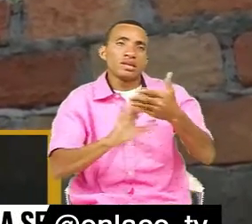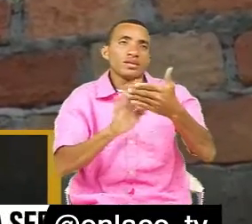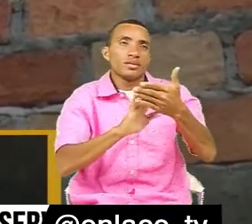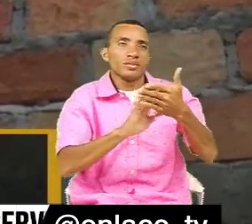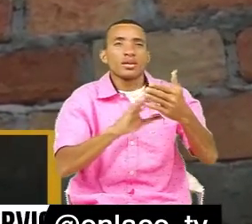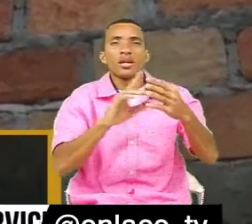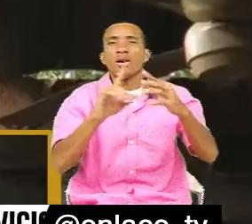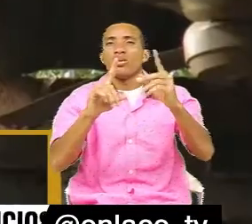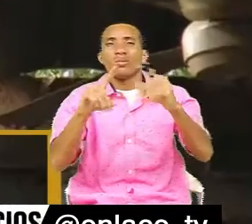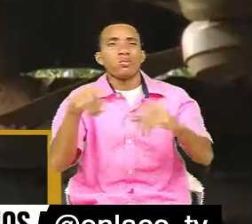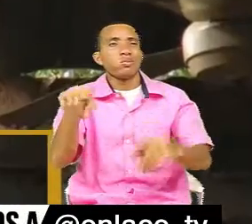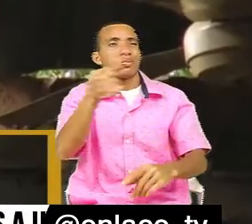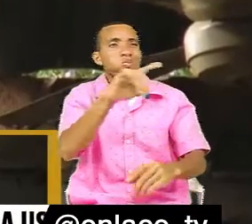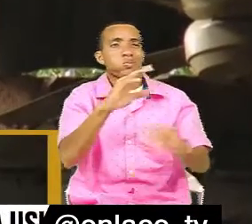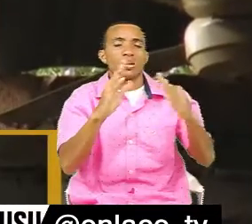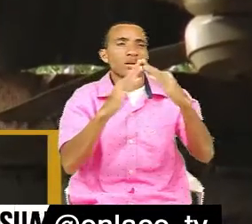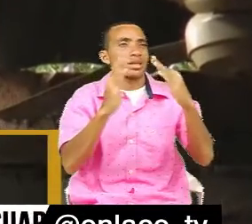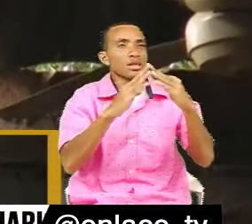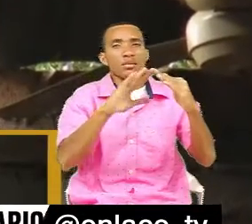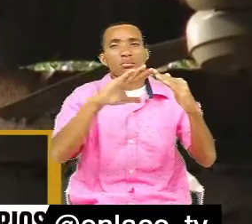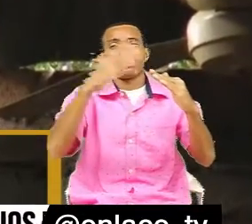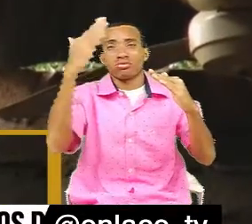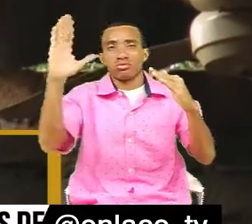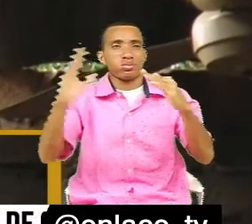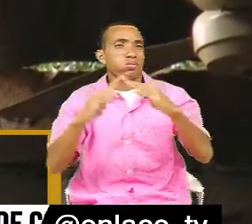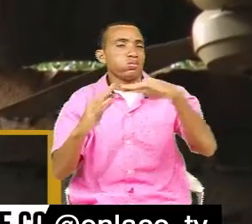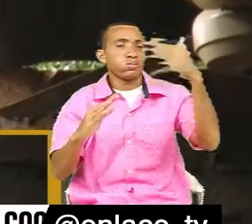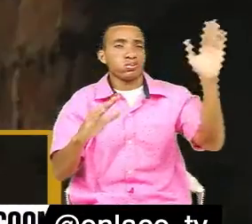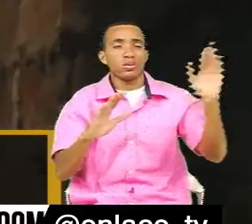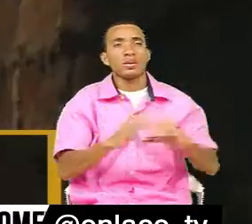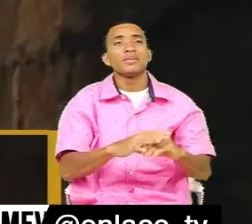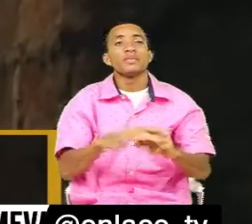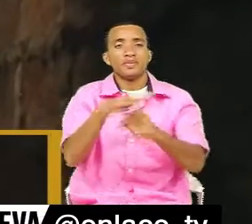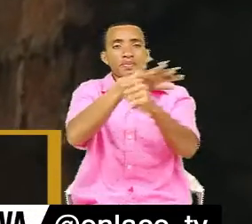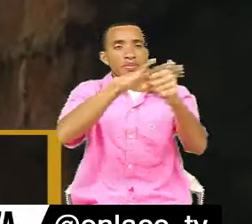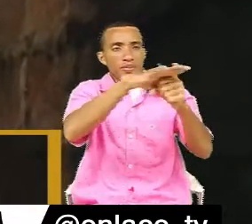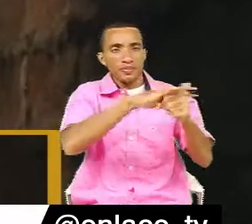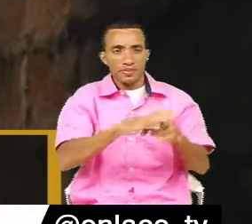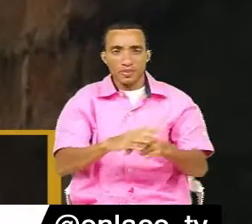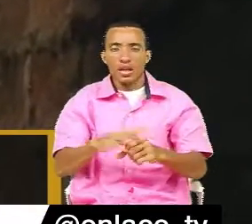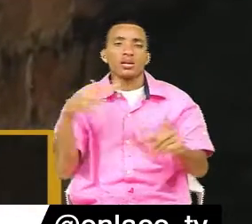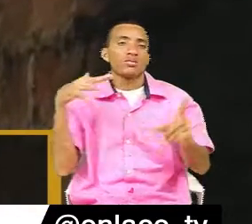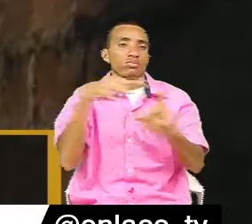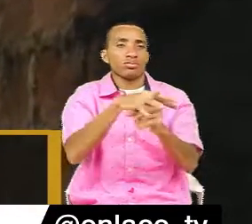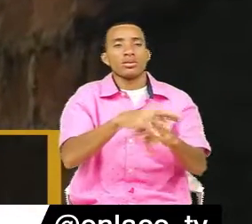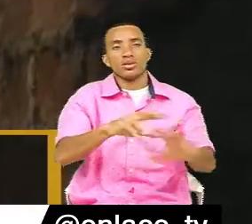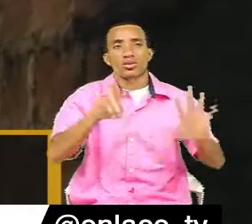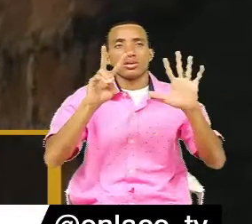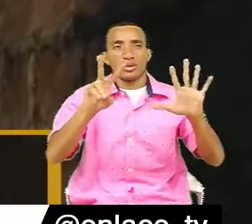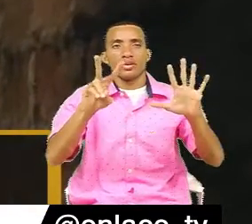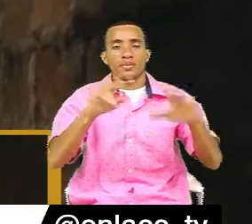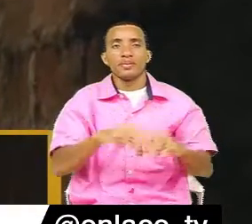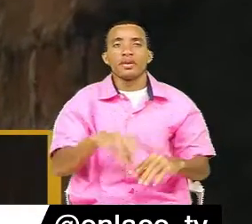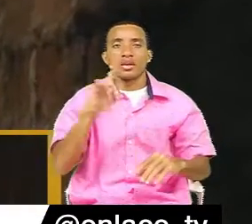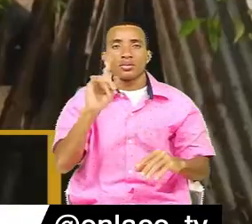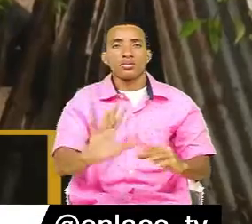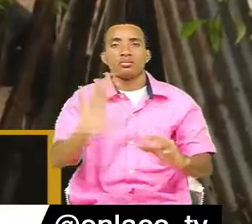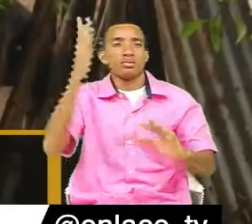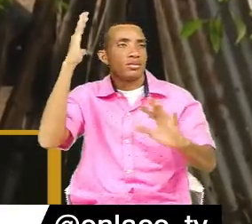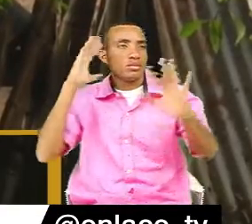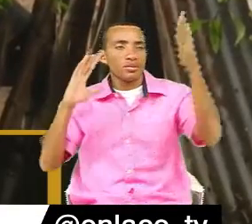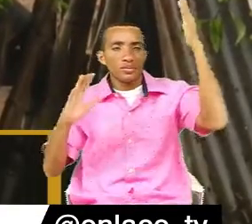desentechadas. Tenemos 7 barrios afectados y estamos revisando también afectaciones en nuestras zonas rurales. Hemos recibido